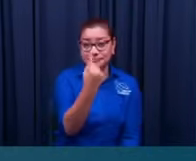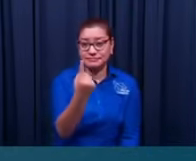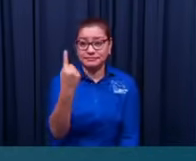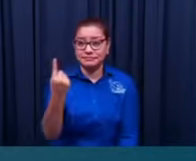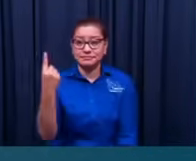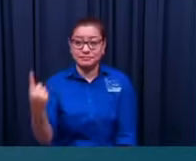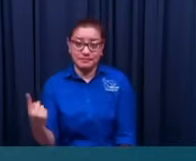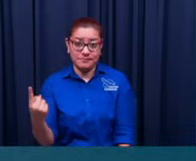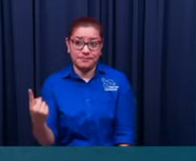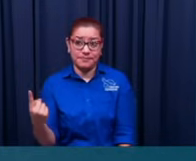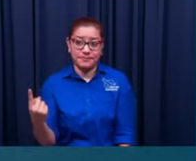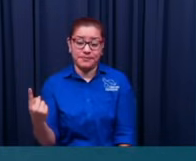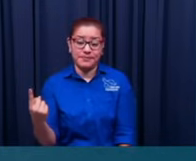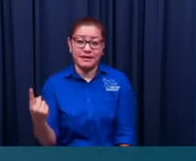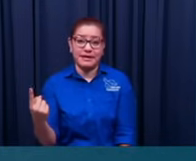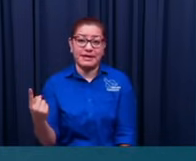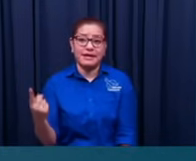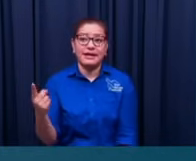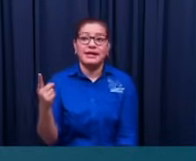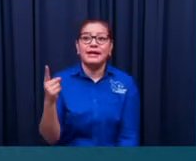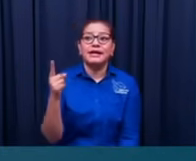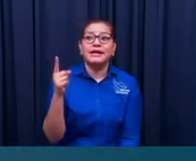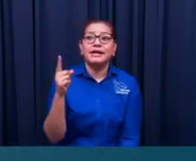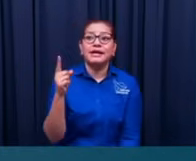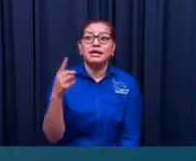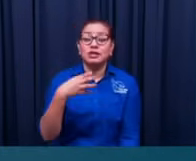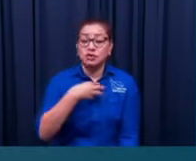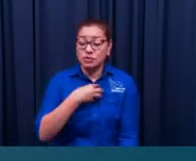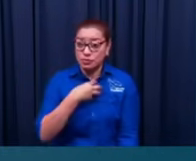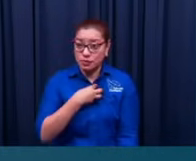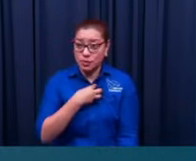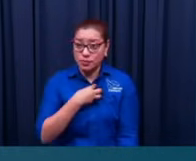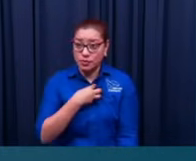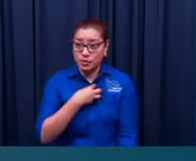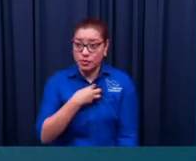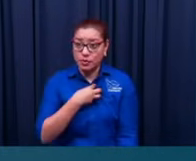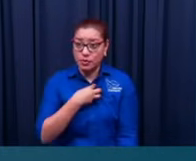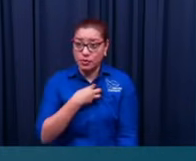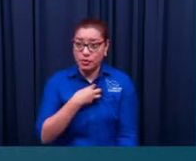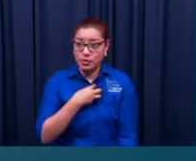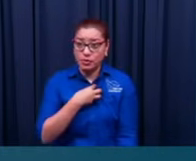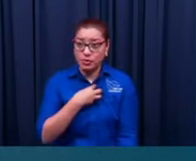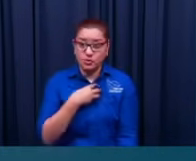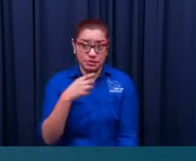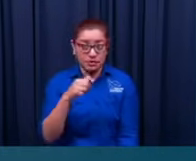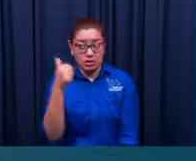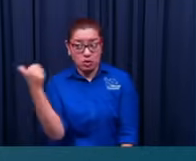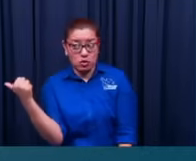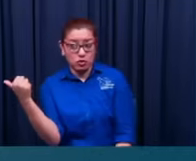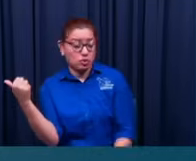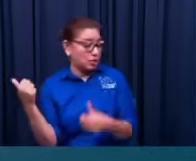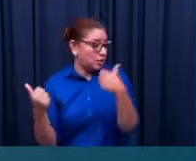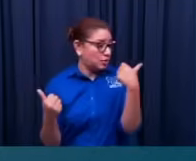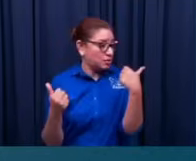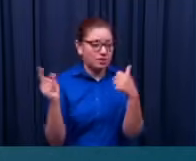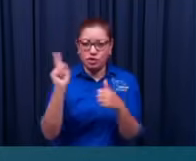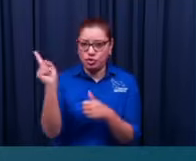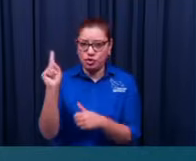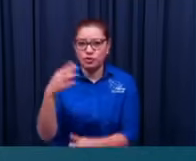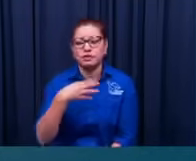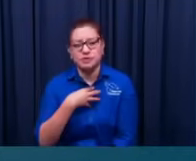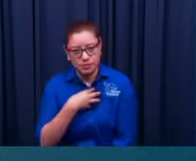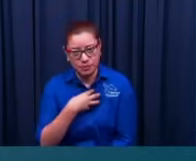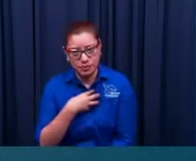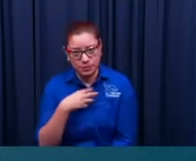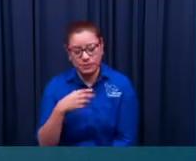y que cada una tenga su propio marido. No dice una que tenga otra, no. Bueno, pues eso es obvio, ¿va